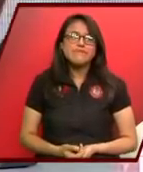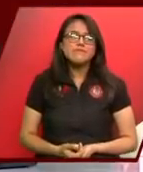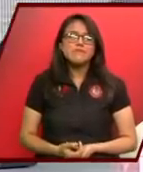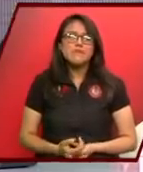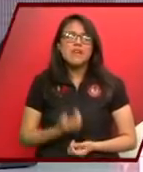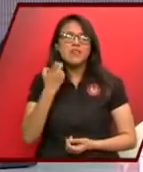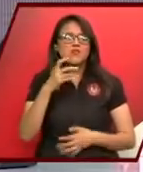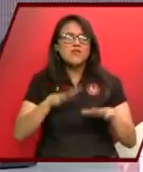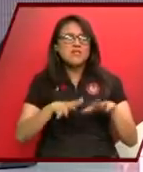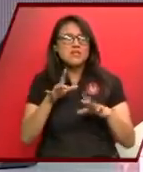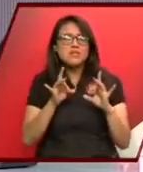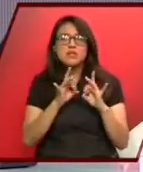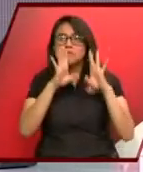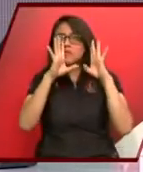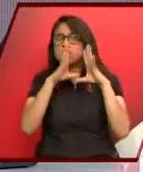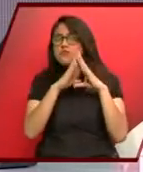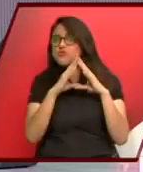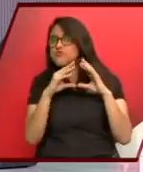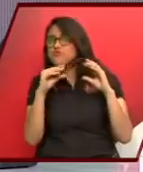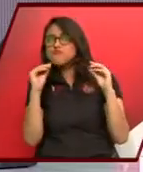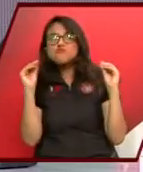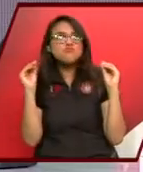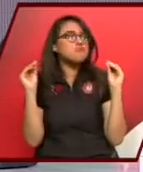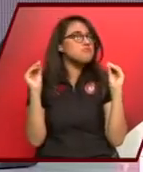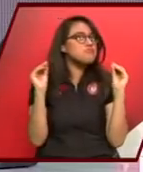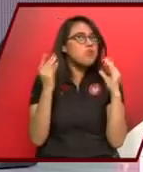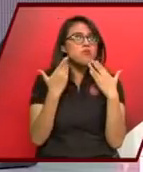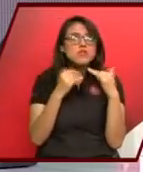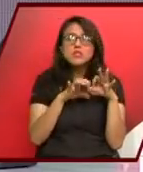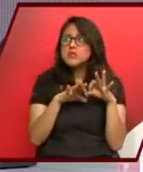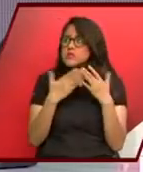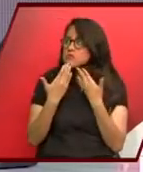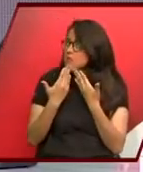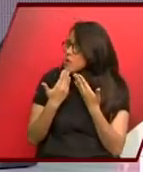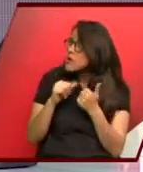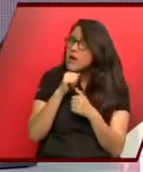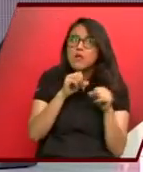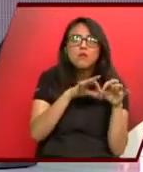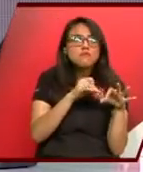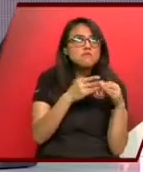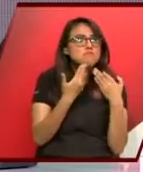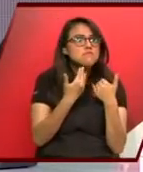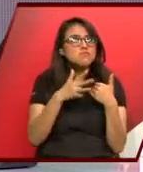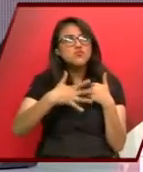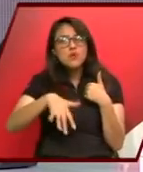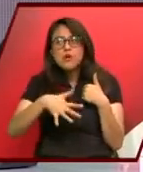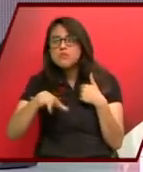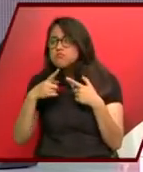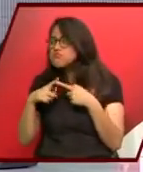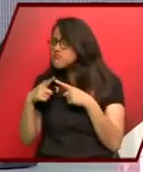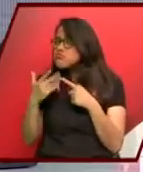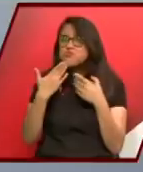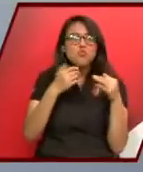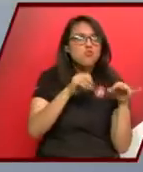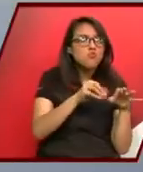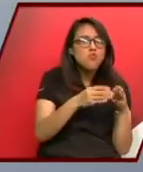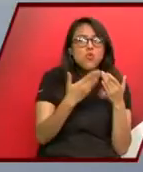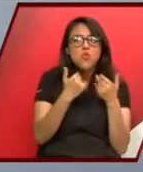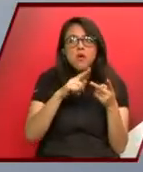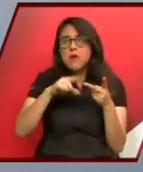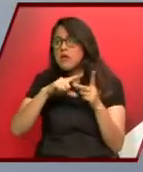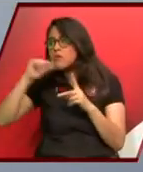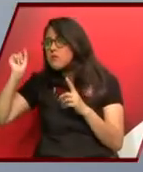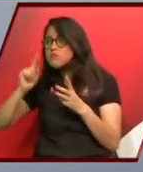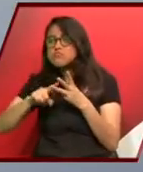Y esas de repente desaparecen, lo que estoy viendo ahora. Le dieron el crédito. Son de las que vamos a buscar, ya no están en la oficina, ya